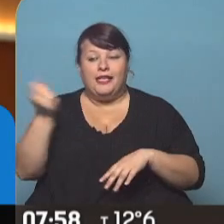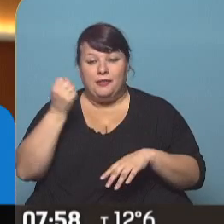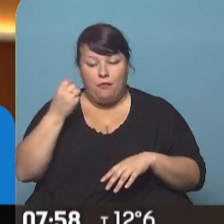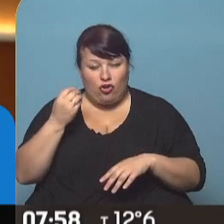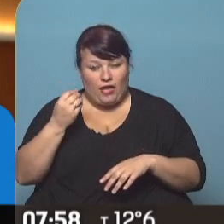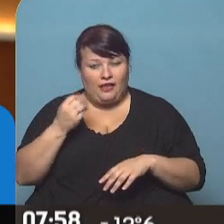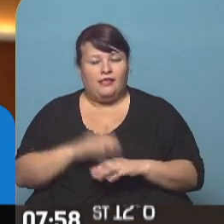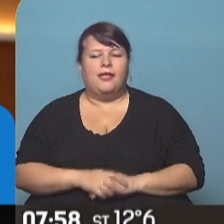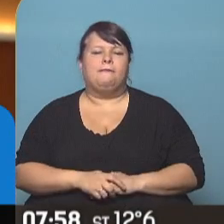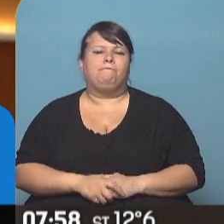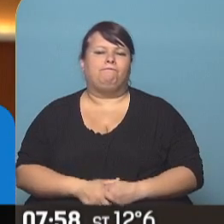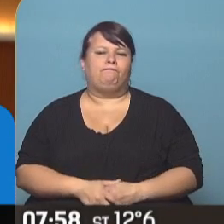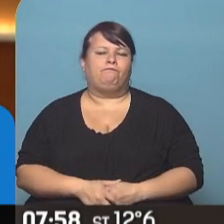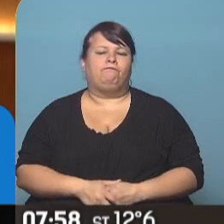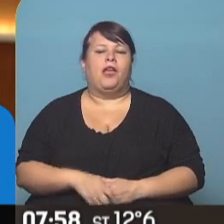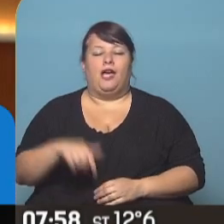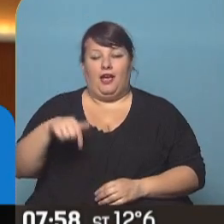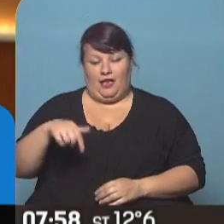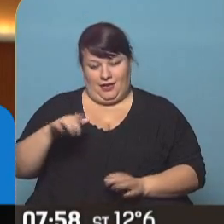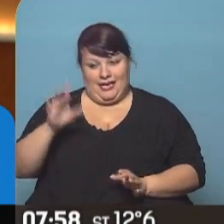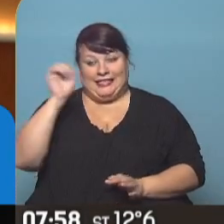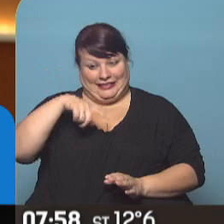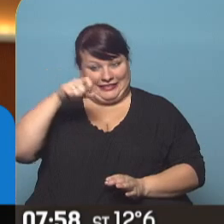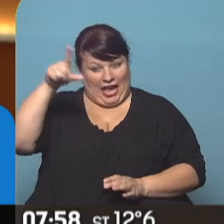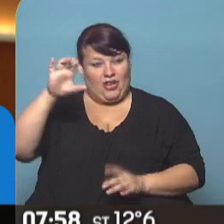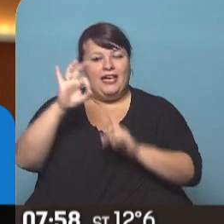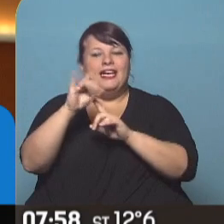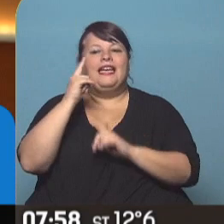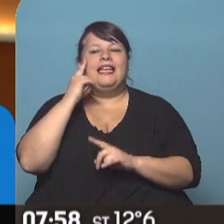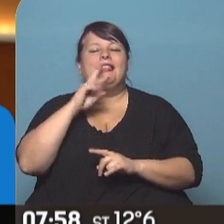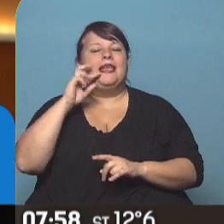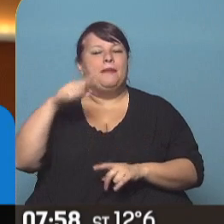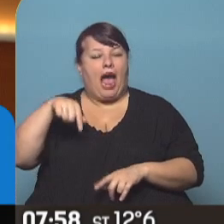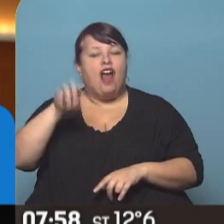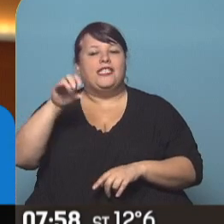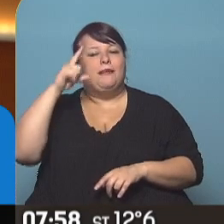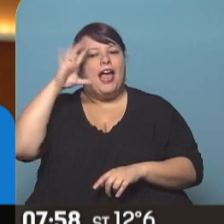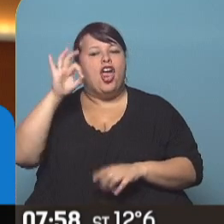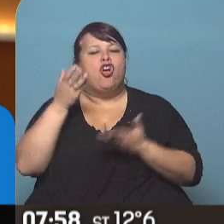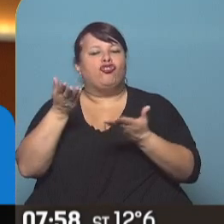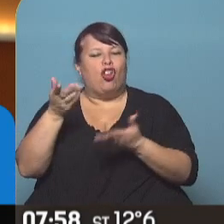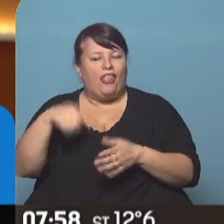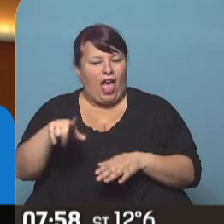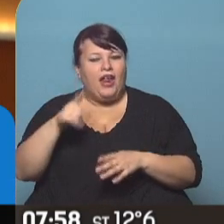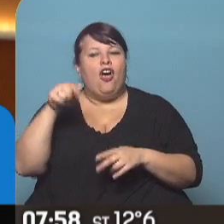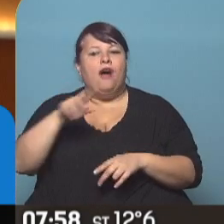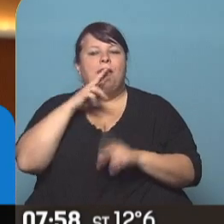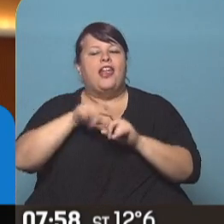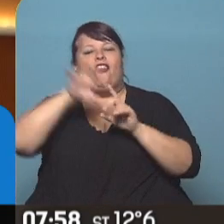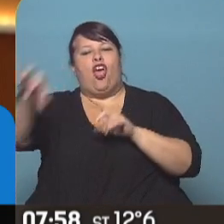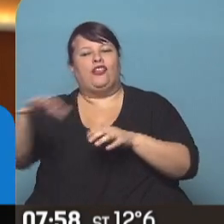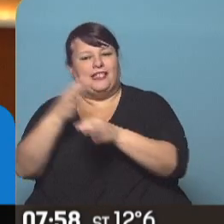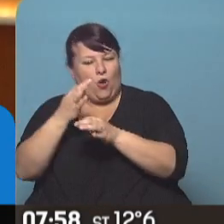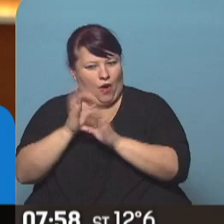que hoy ya siguen el chacón quitilipi esa escuela que hoy se llama eco solidario apadrina otras escuelas